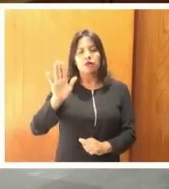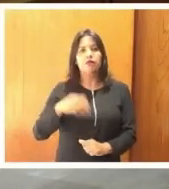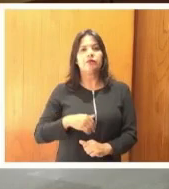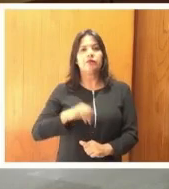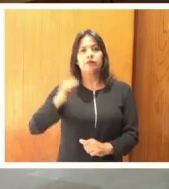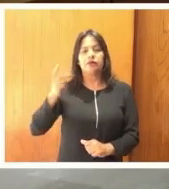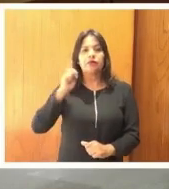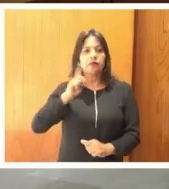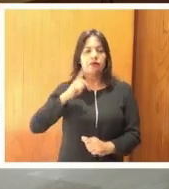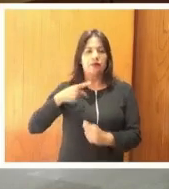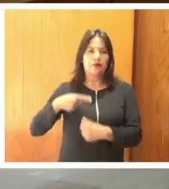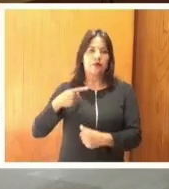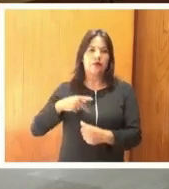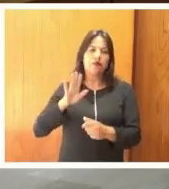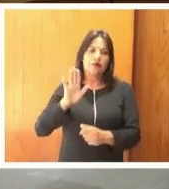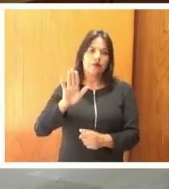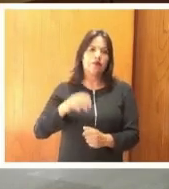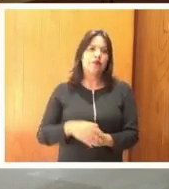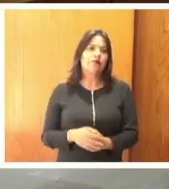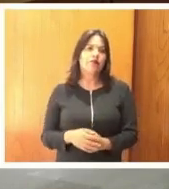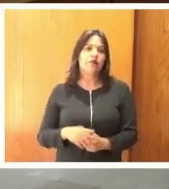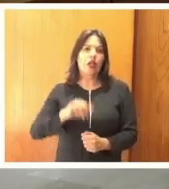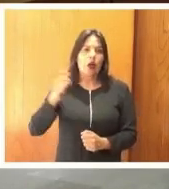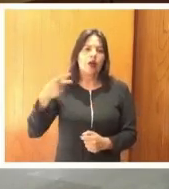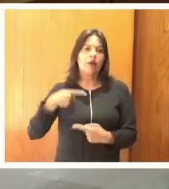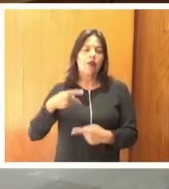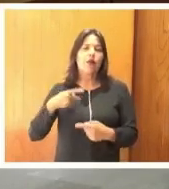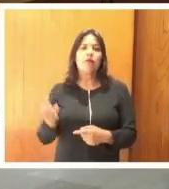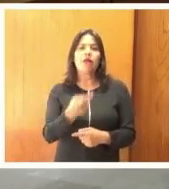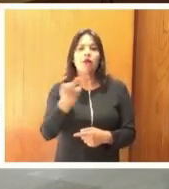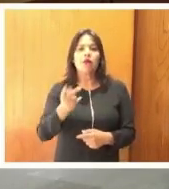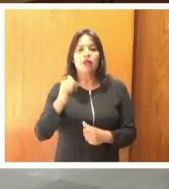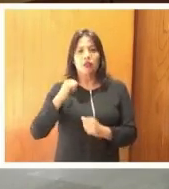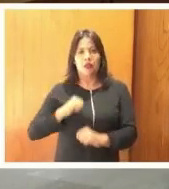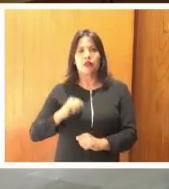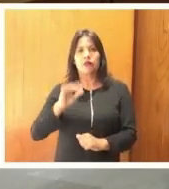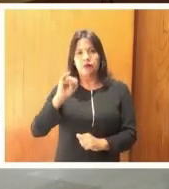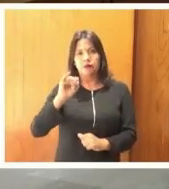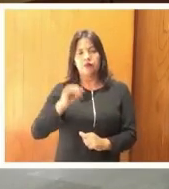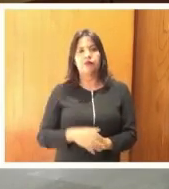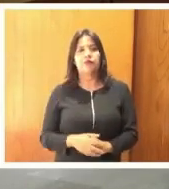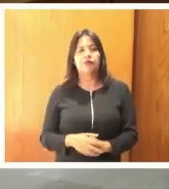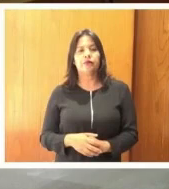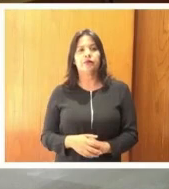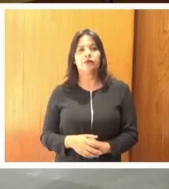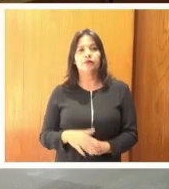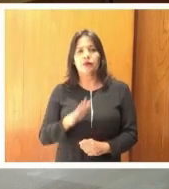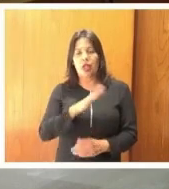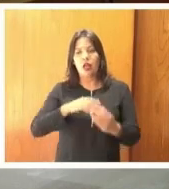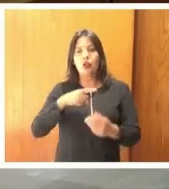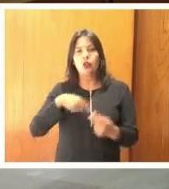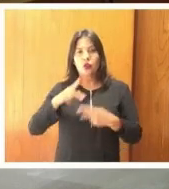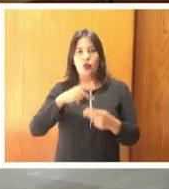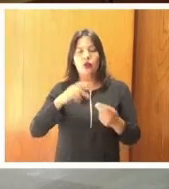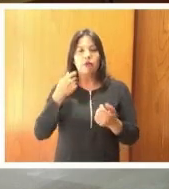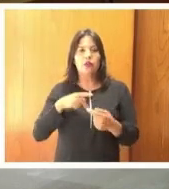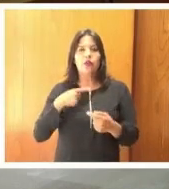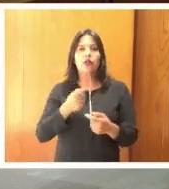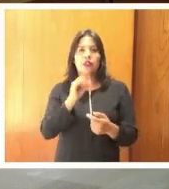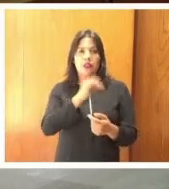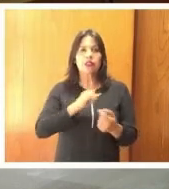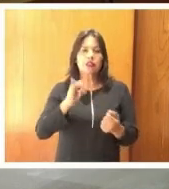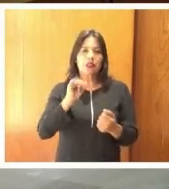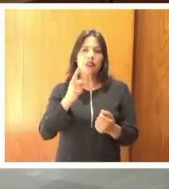Comisionada Ramírez Peña. A favor. Comisionado presidente. A favor. Comisionado presidente, se aprueban por unanimidad de votos los dos